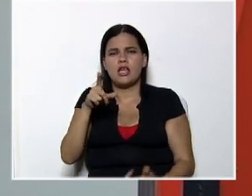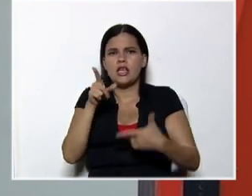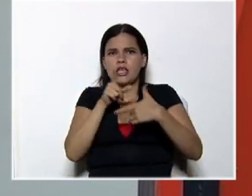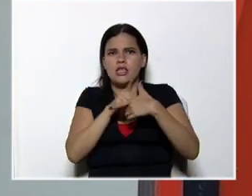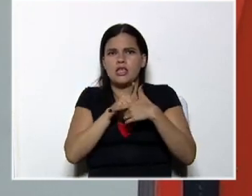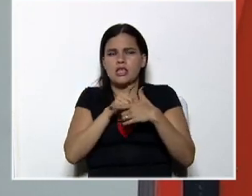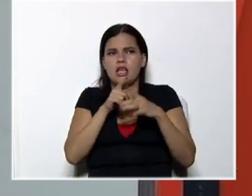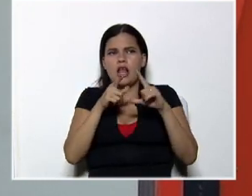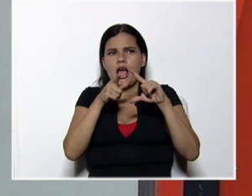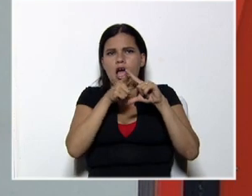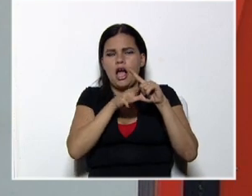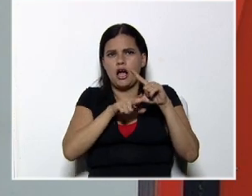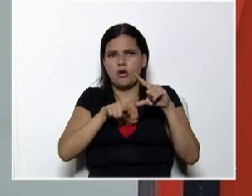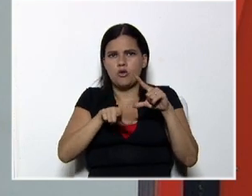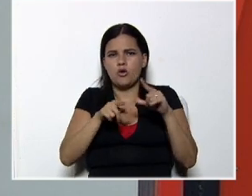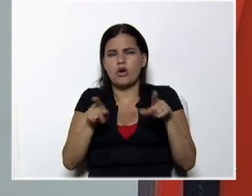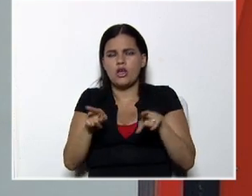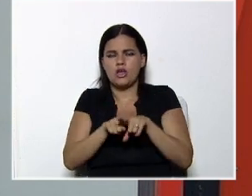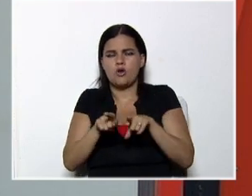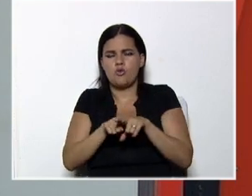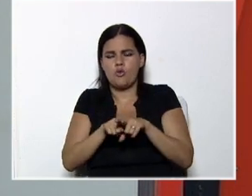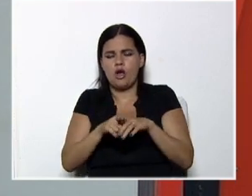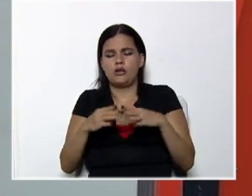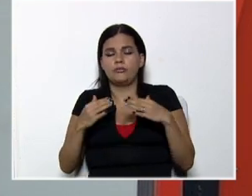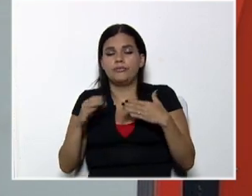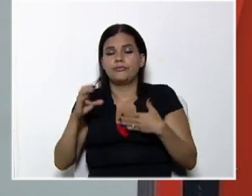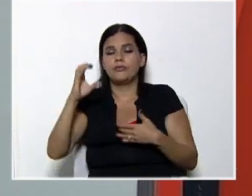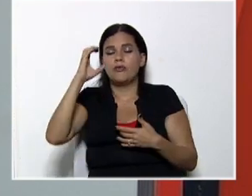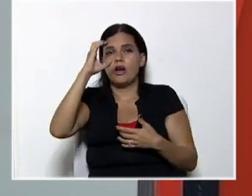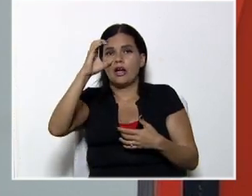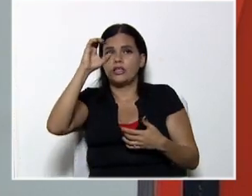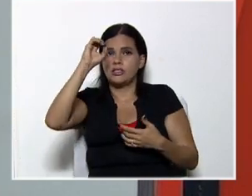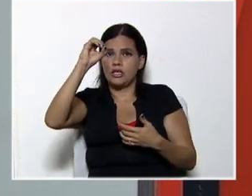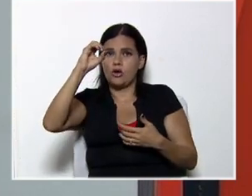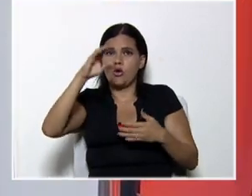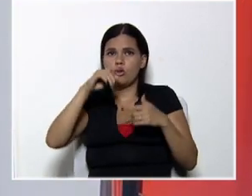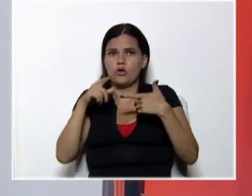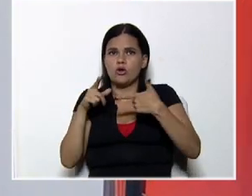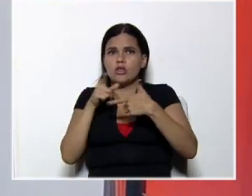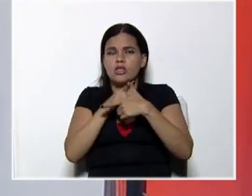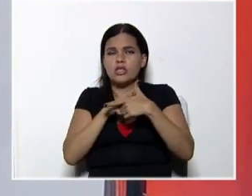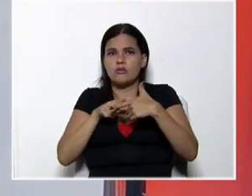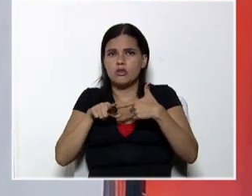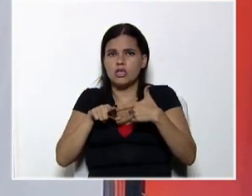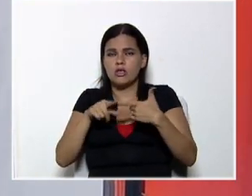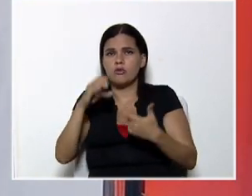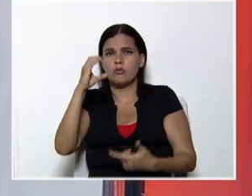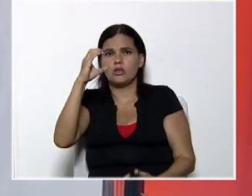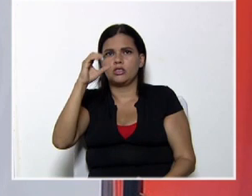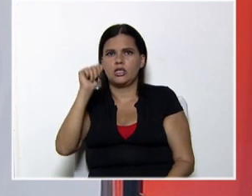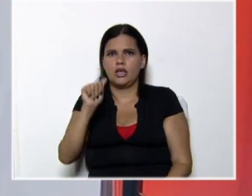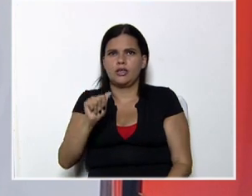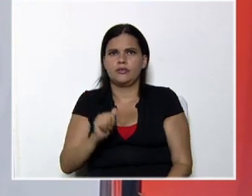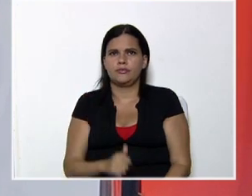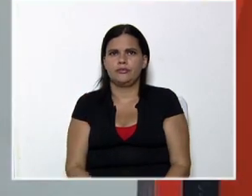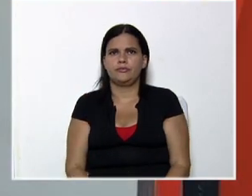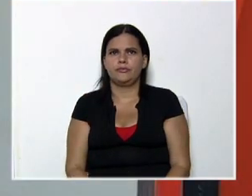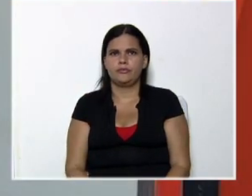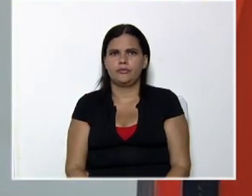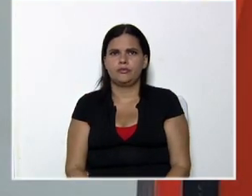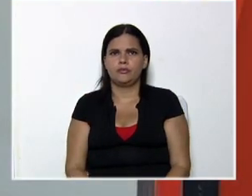cateto opuesto sobre cateto adyacente. Vendría dada por la división de